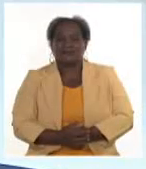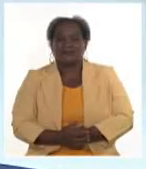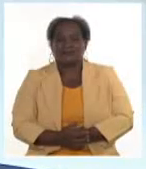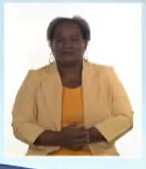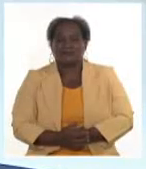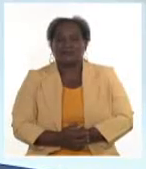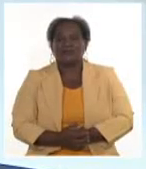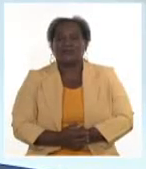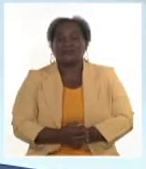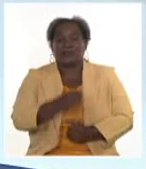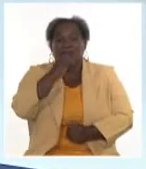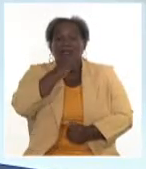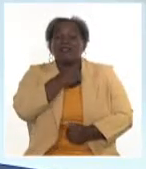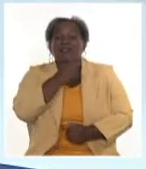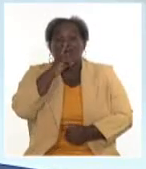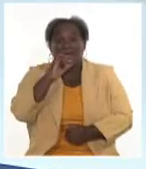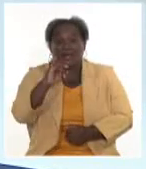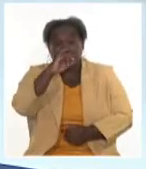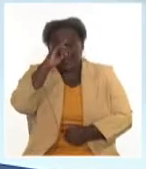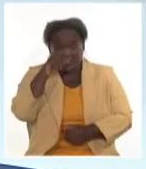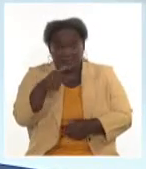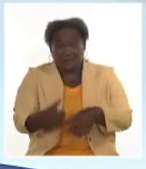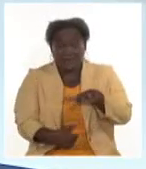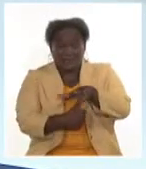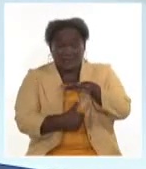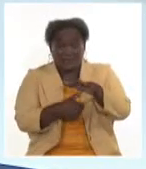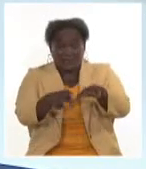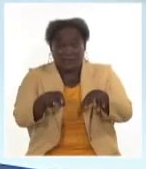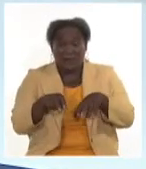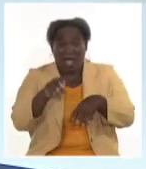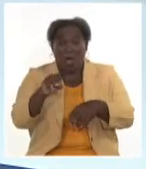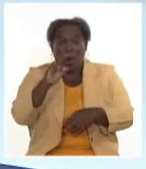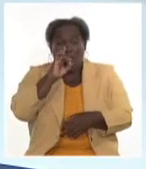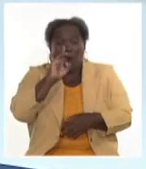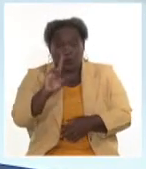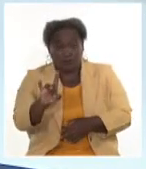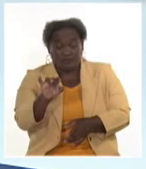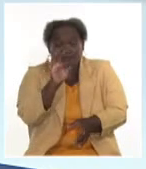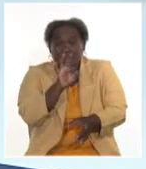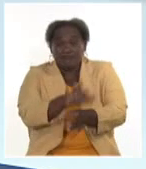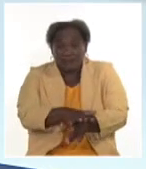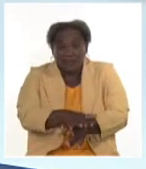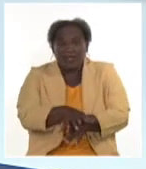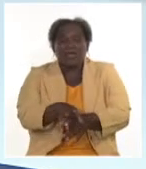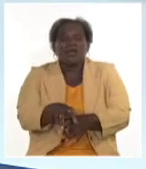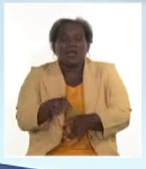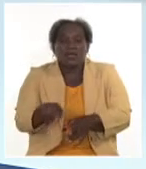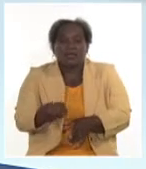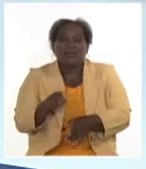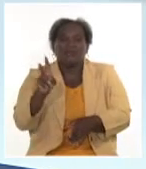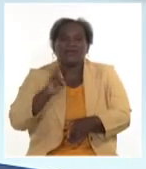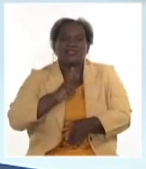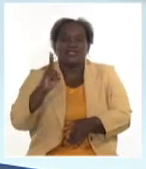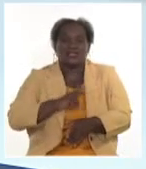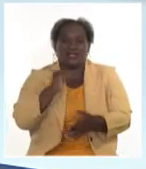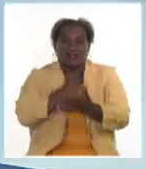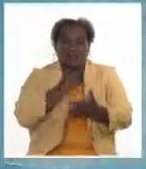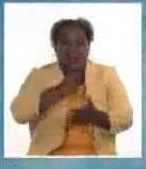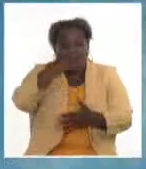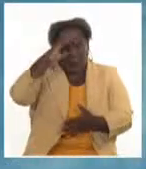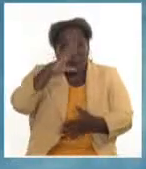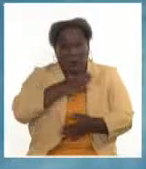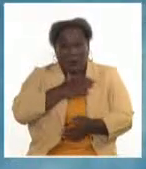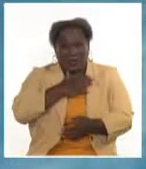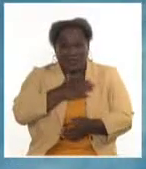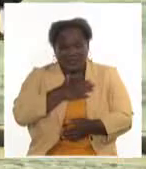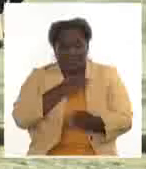Denis Francis, presidente de la Asamblea General de la Organización de Naciones Unidas, inició la agenda de actividades de su visita oficial a Cuba. En